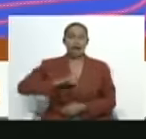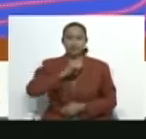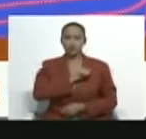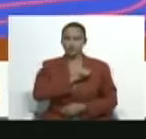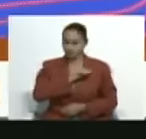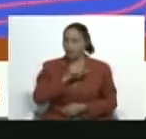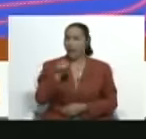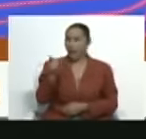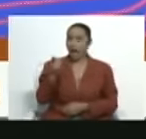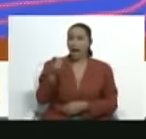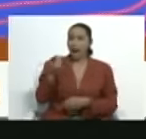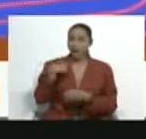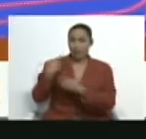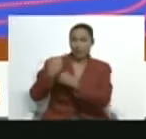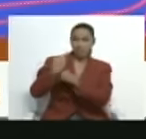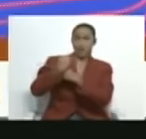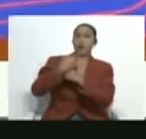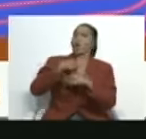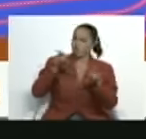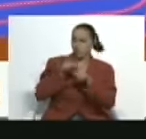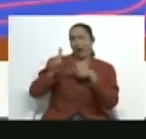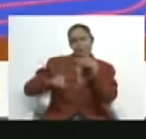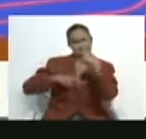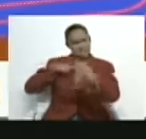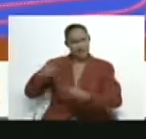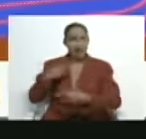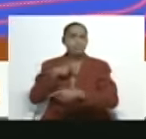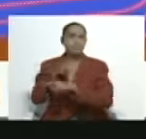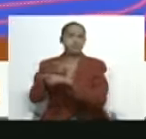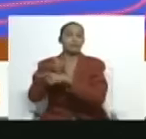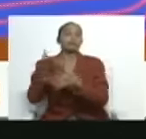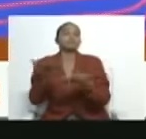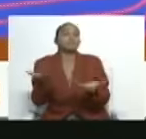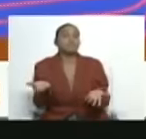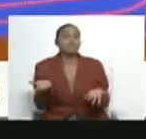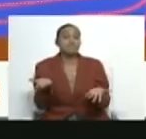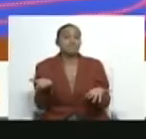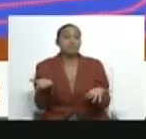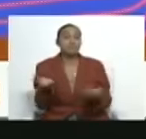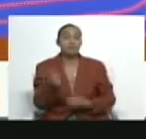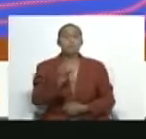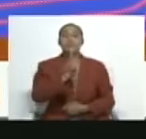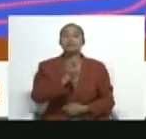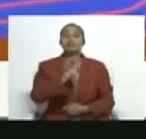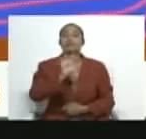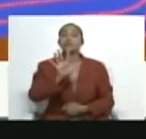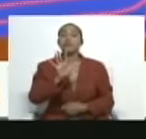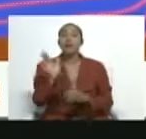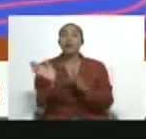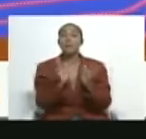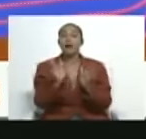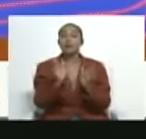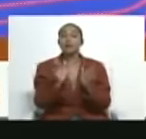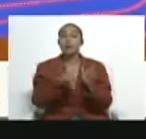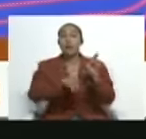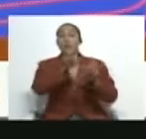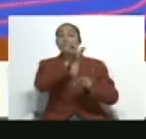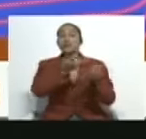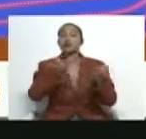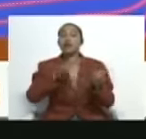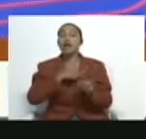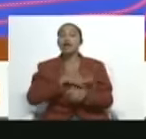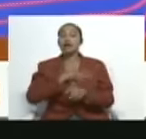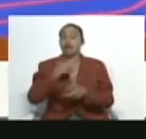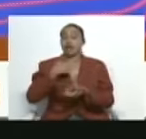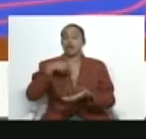el mundo 25 de marzo pretendieron atentar contra mi vida dos pistoleros a 20 metr